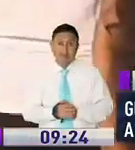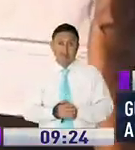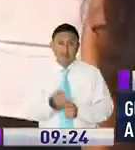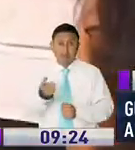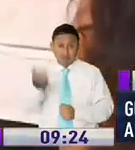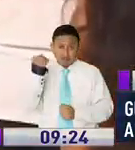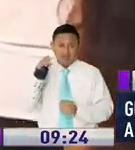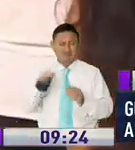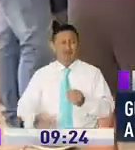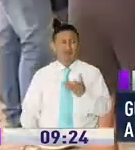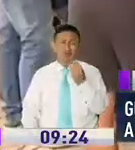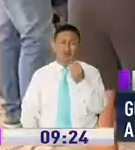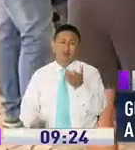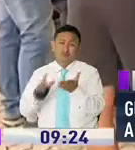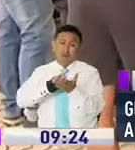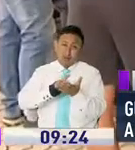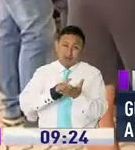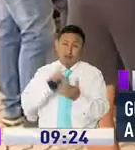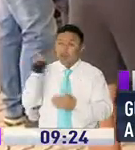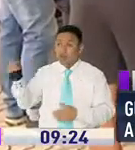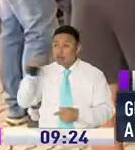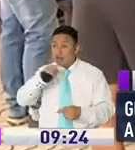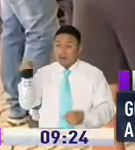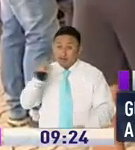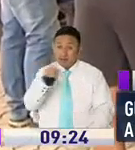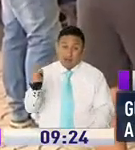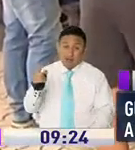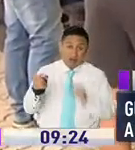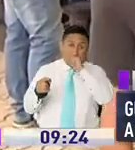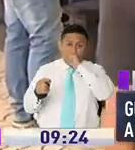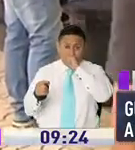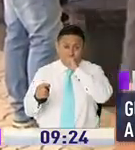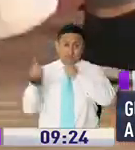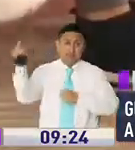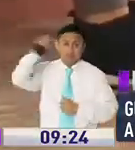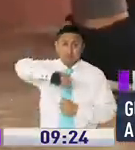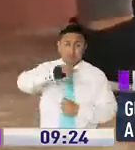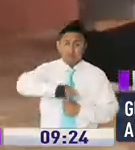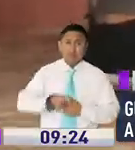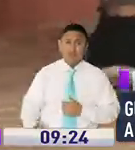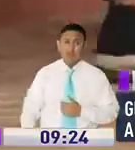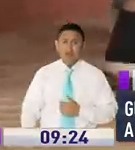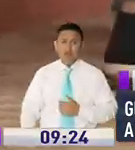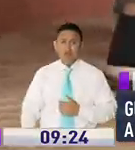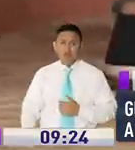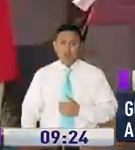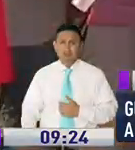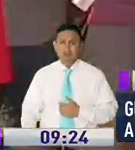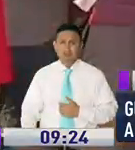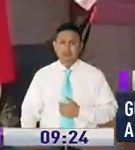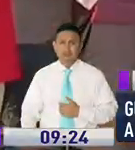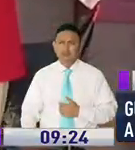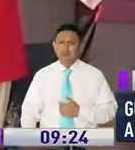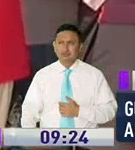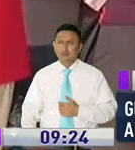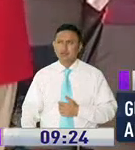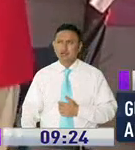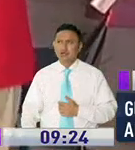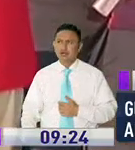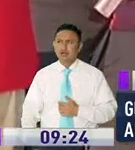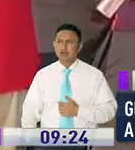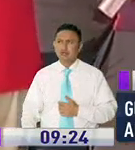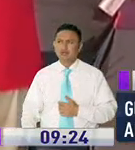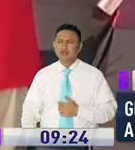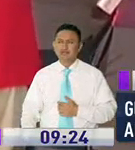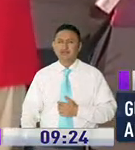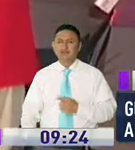farmacias. Ya bastantes farmacias, me mandaron por este sector que es donde que hay. Quizás los logre encontrar. Los distribuidores solo